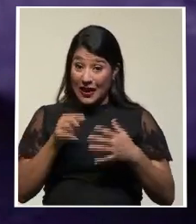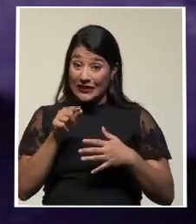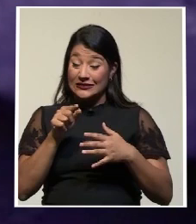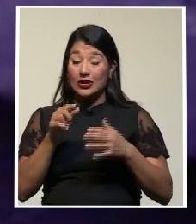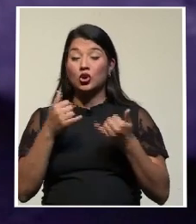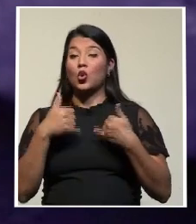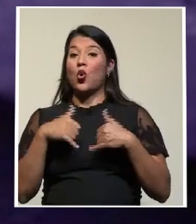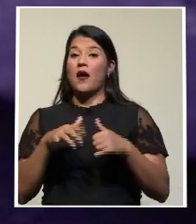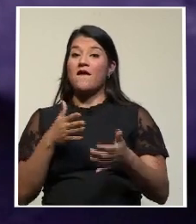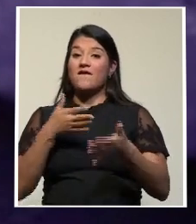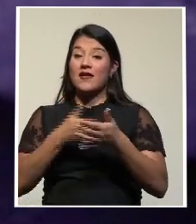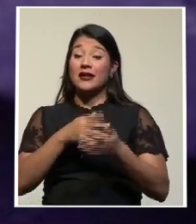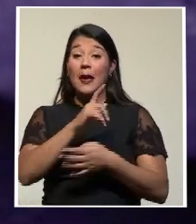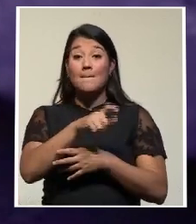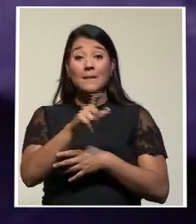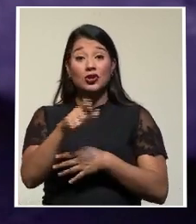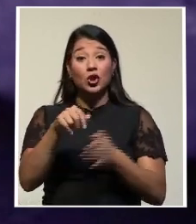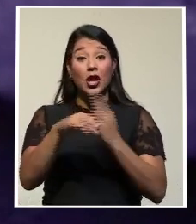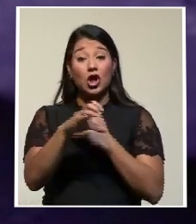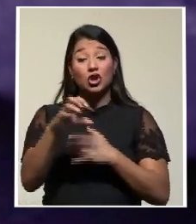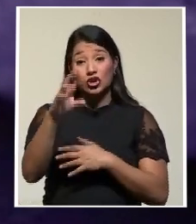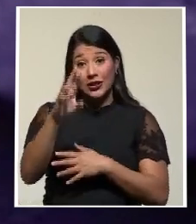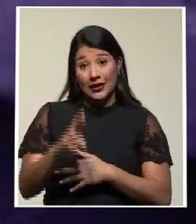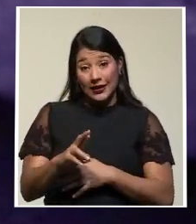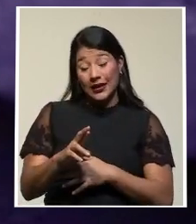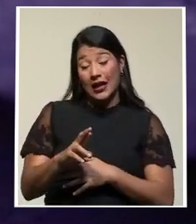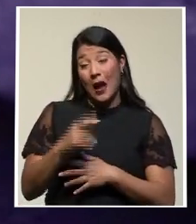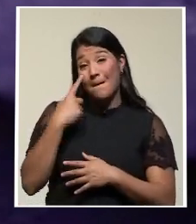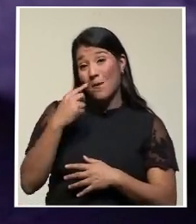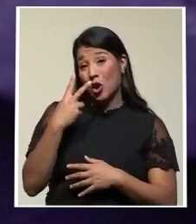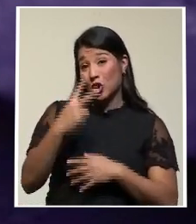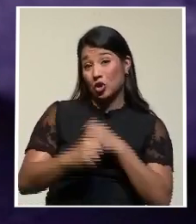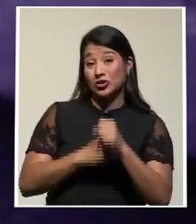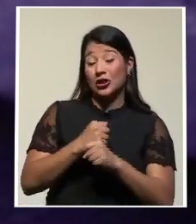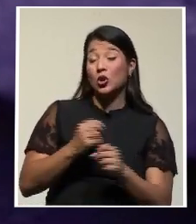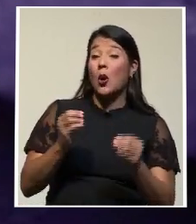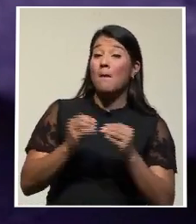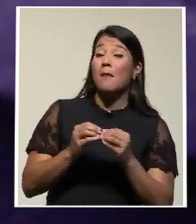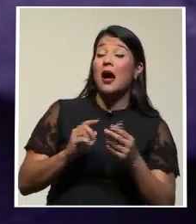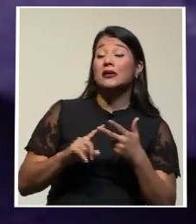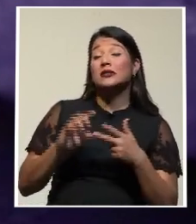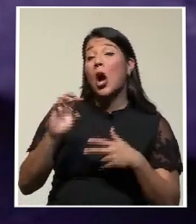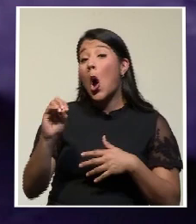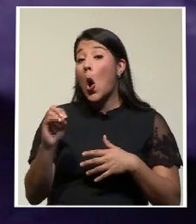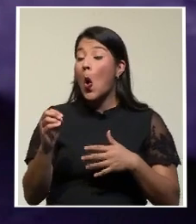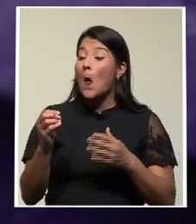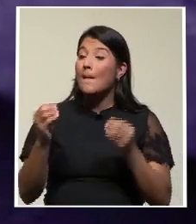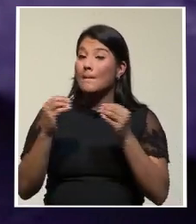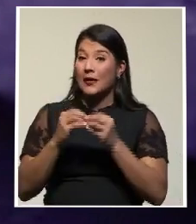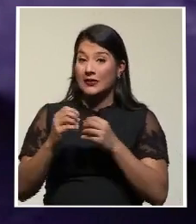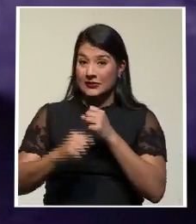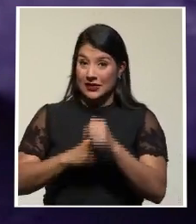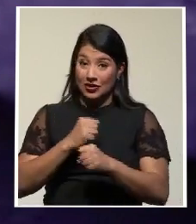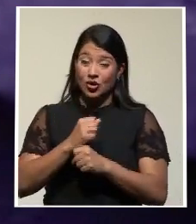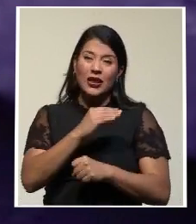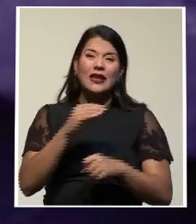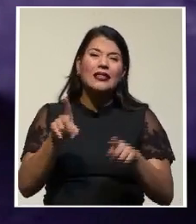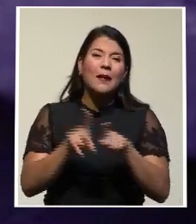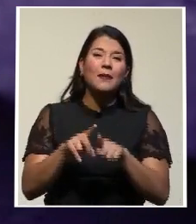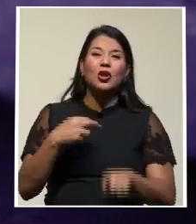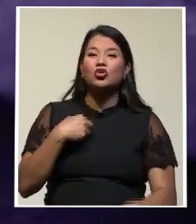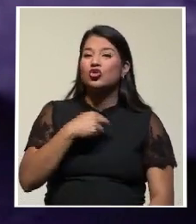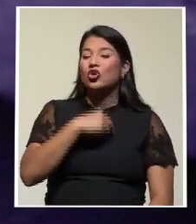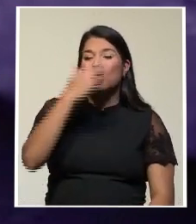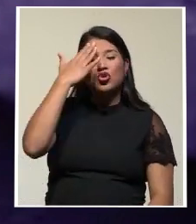todavía afecten a la población costarricense por un par de años más o tal vez un poco de años más, y también porque no sabemos cuáles